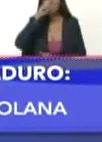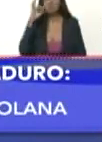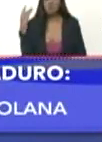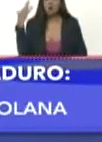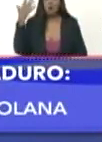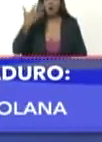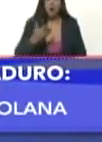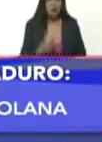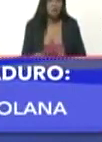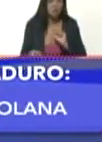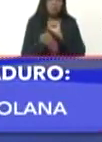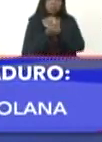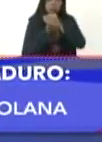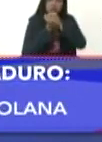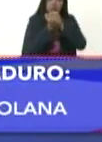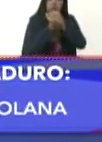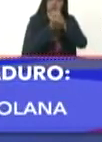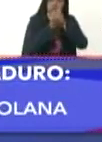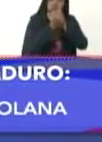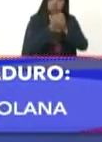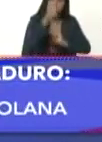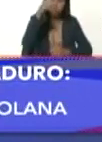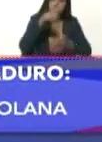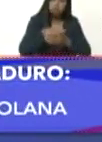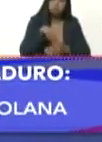dominación colonial e imperial.